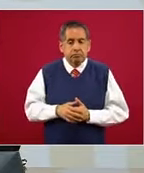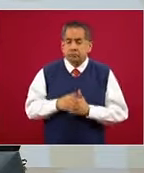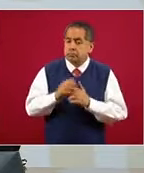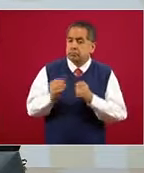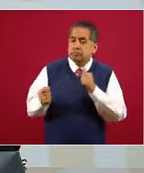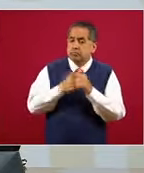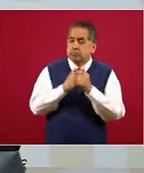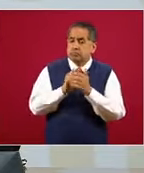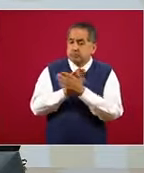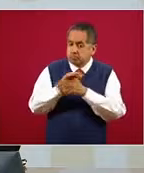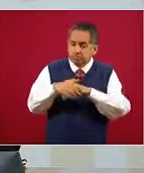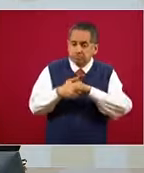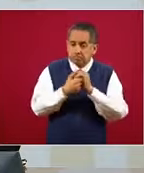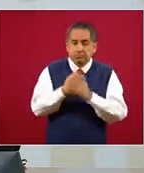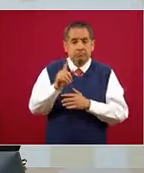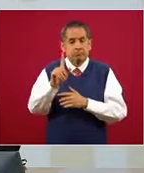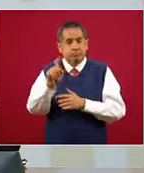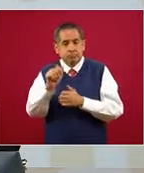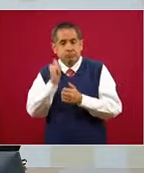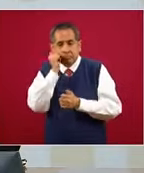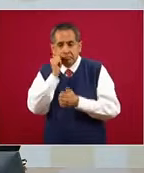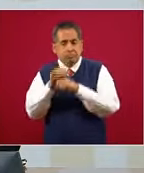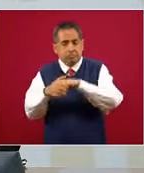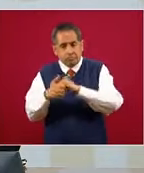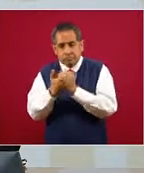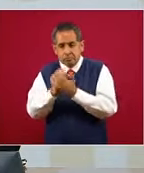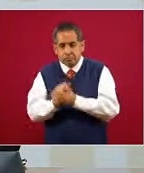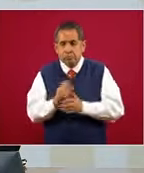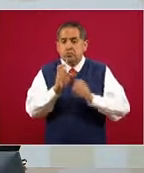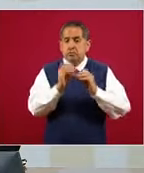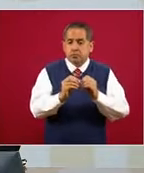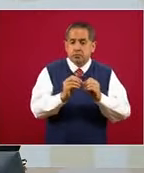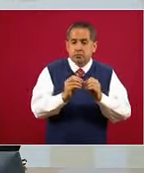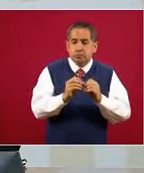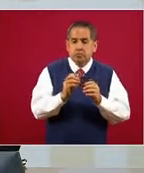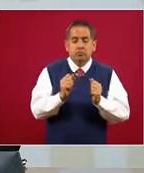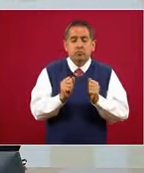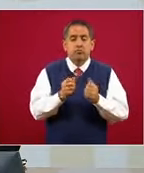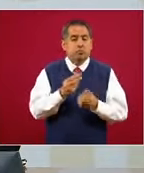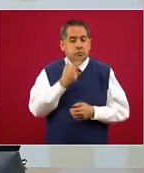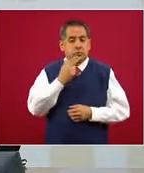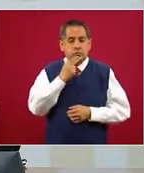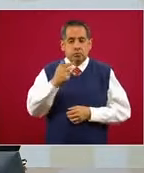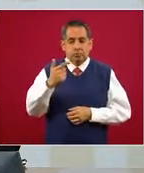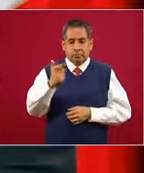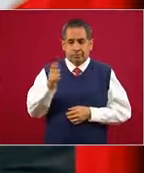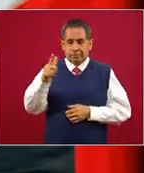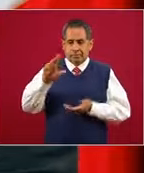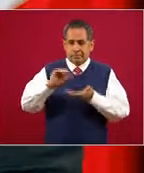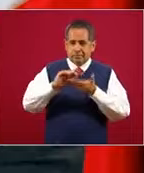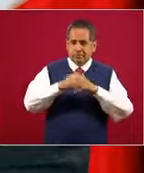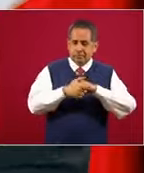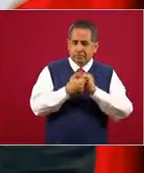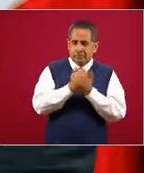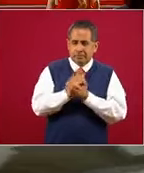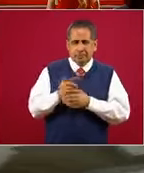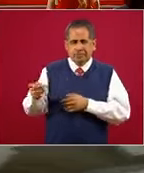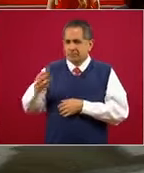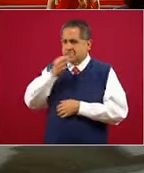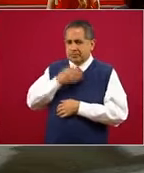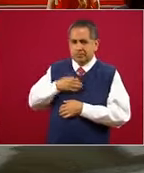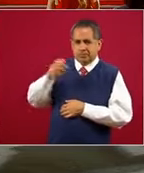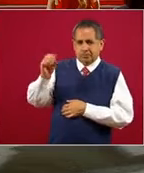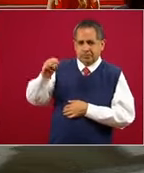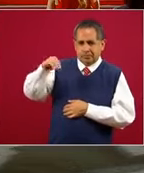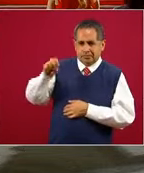que lavarse las manos con agua y jabón, deseablemente, o utilizar el alcohol gel con la técnica abreviada de la